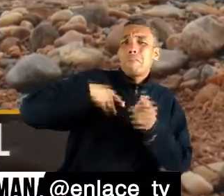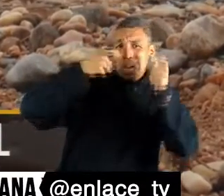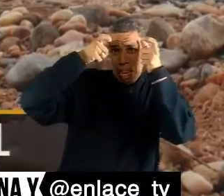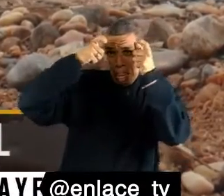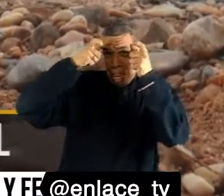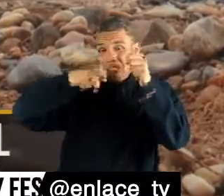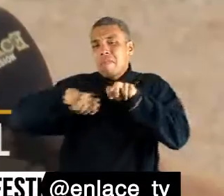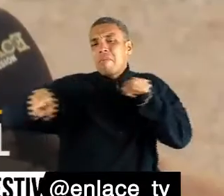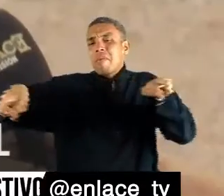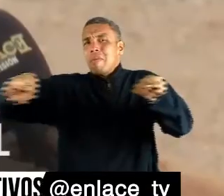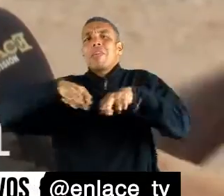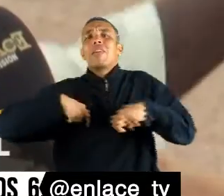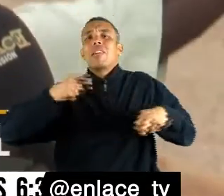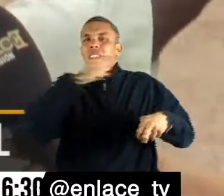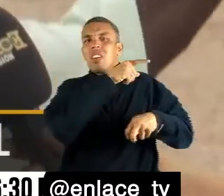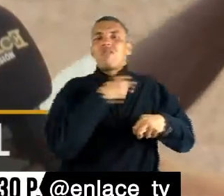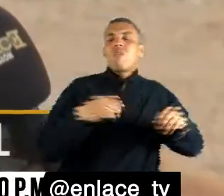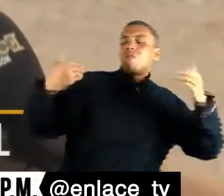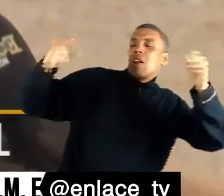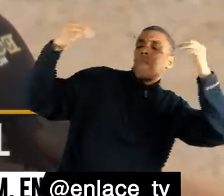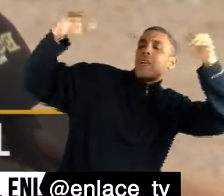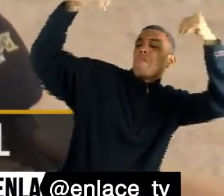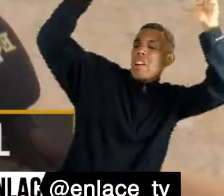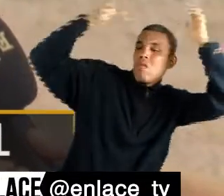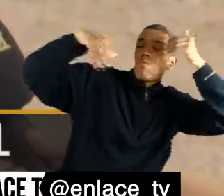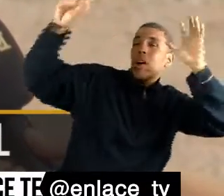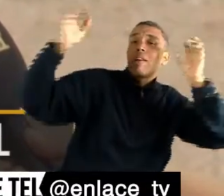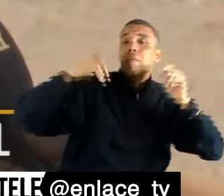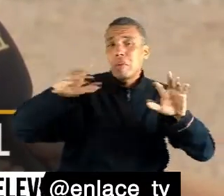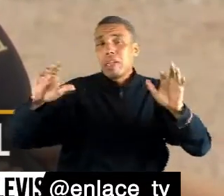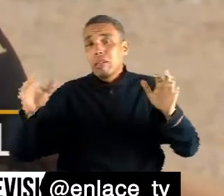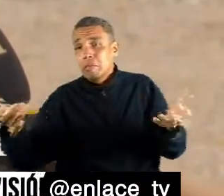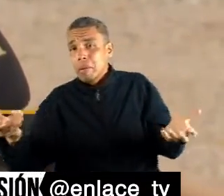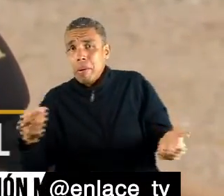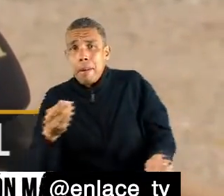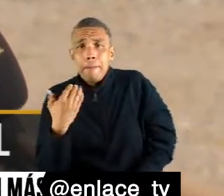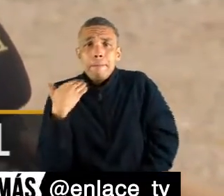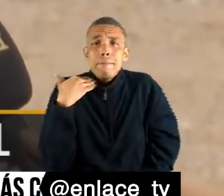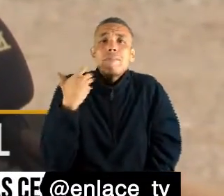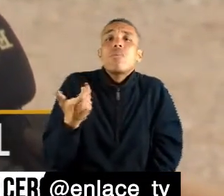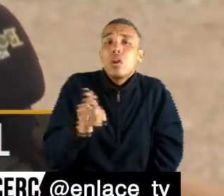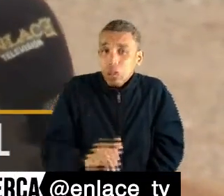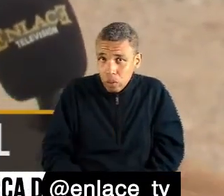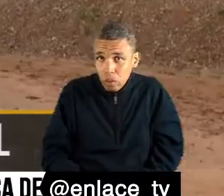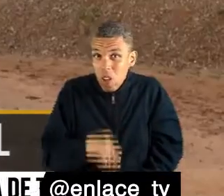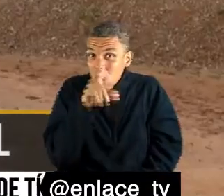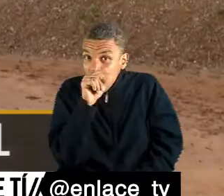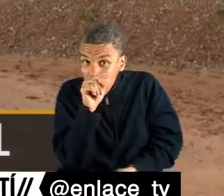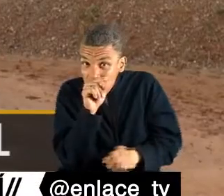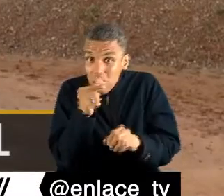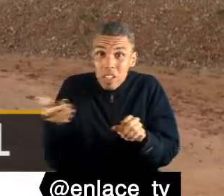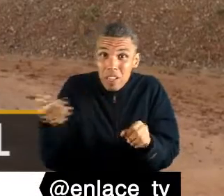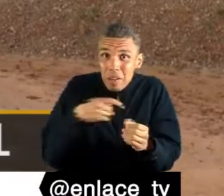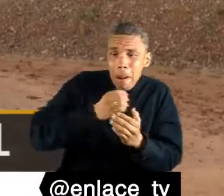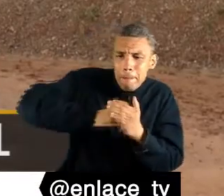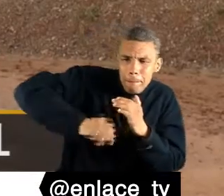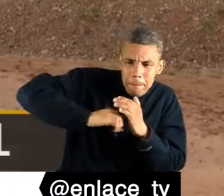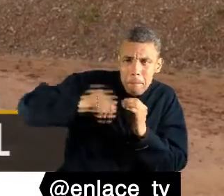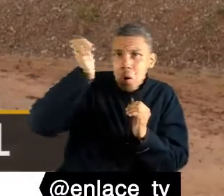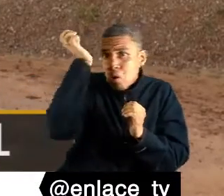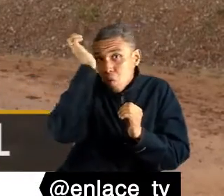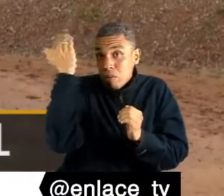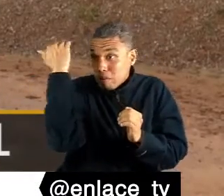los nidos que tenían, las tiraron para la calle y quedé sin padre y sin madre aquí en este lugar. El ciudadano hace un llamado al